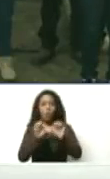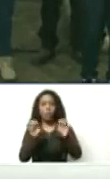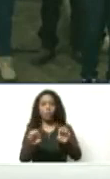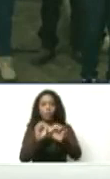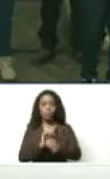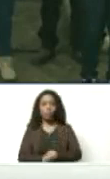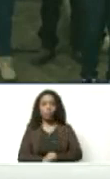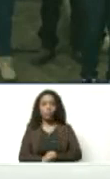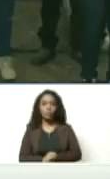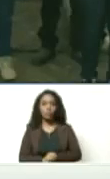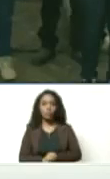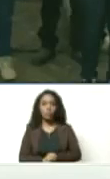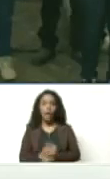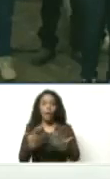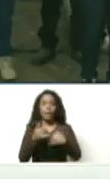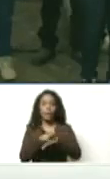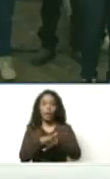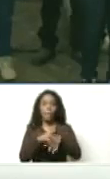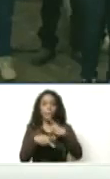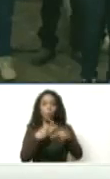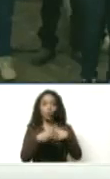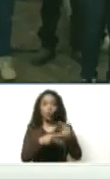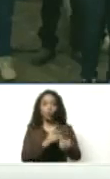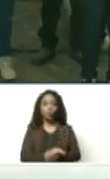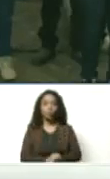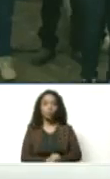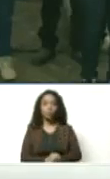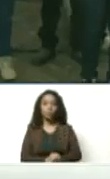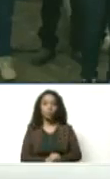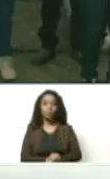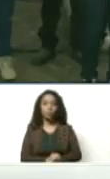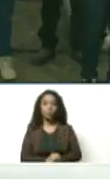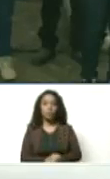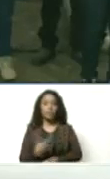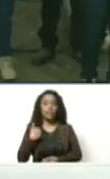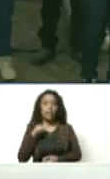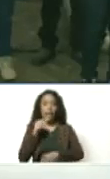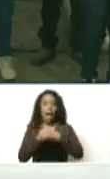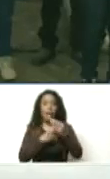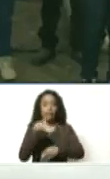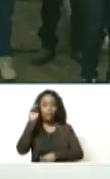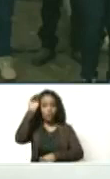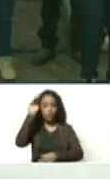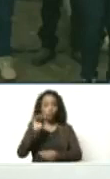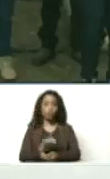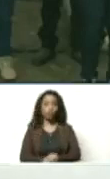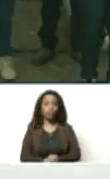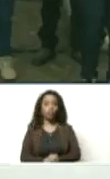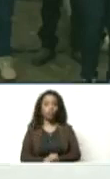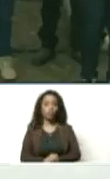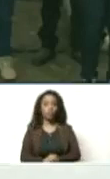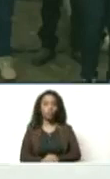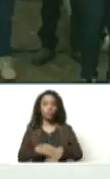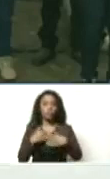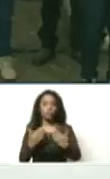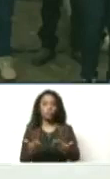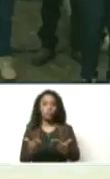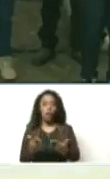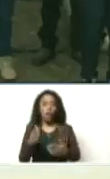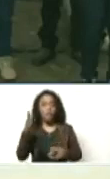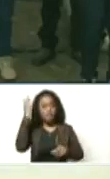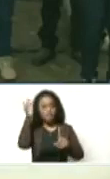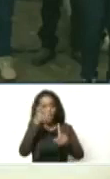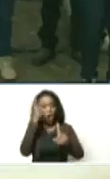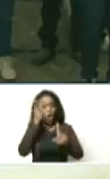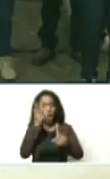educativas, integrales, productivas, tienen que ser el futuro de la